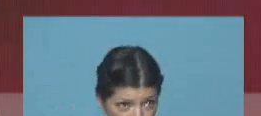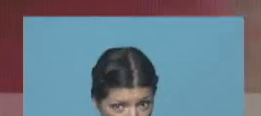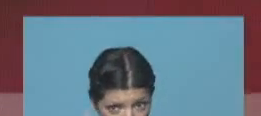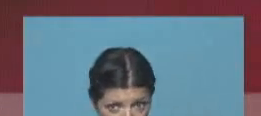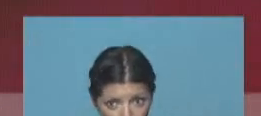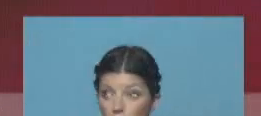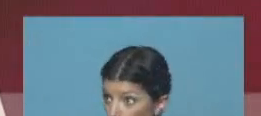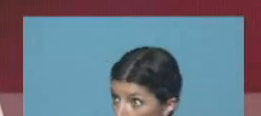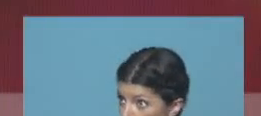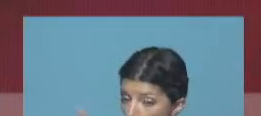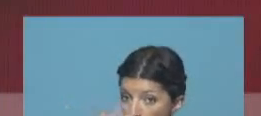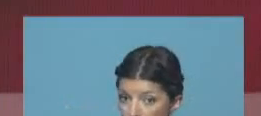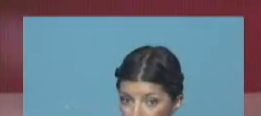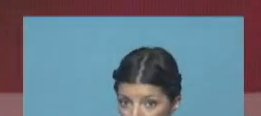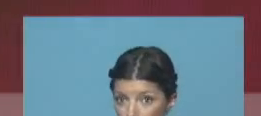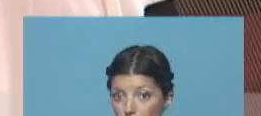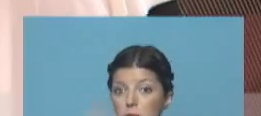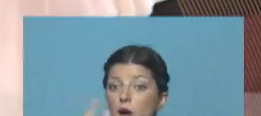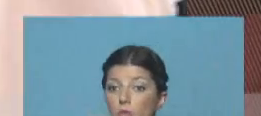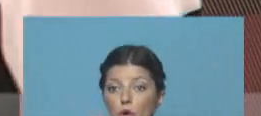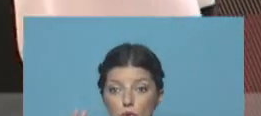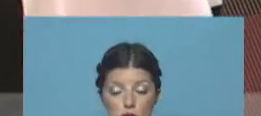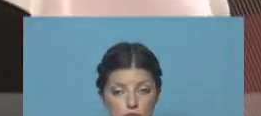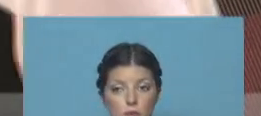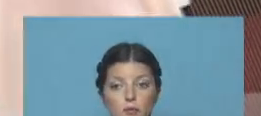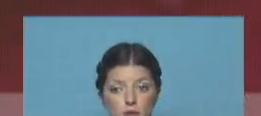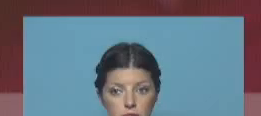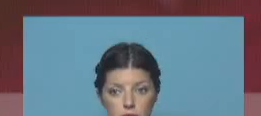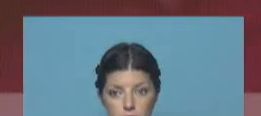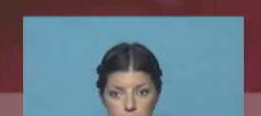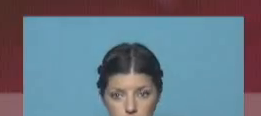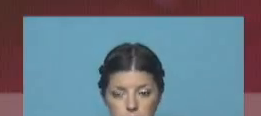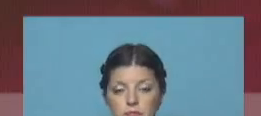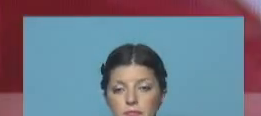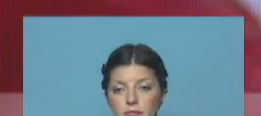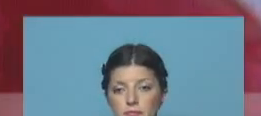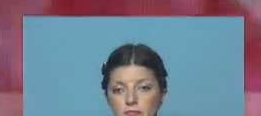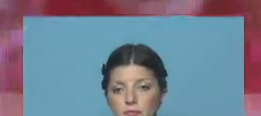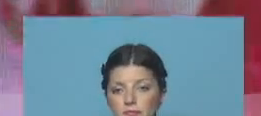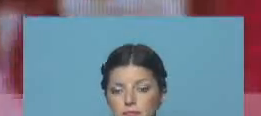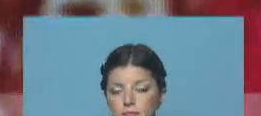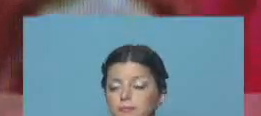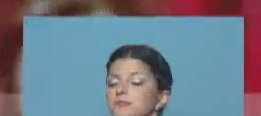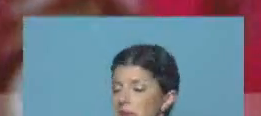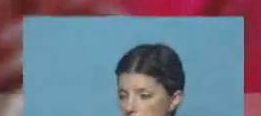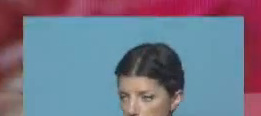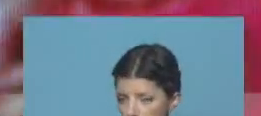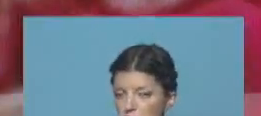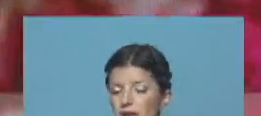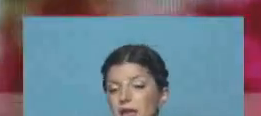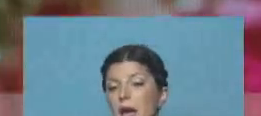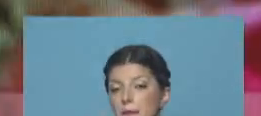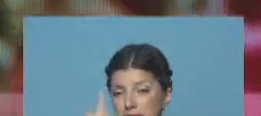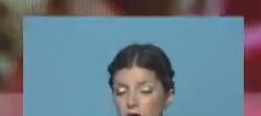semana también el presidente Maduro con un uniforme nuevo que dijo, Sí, soy también. Saddam Hussein vivo. Sí, no, pero digo, más allá de eso, a mí lo que me interesaba plantear es